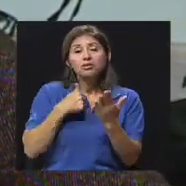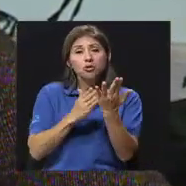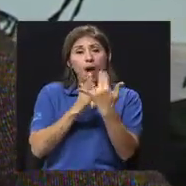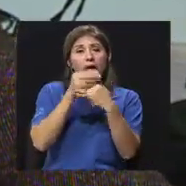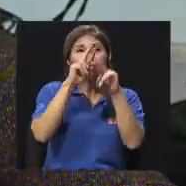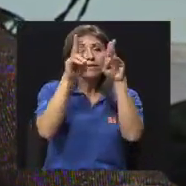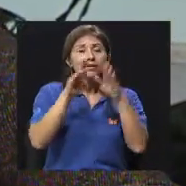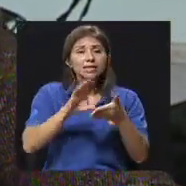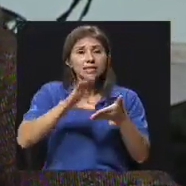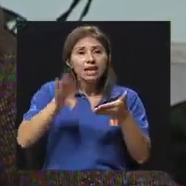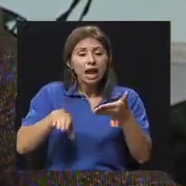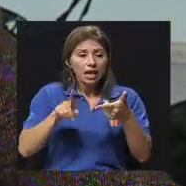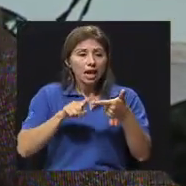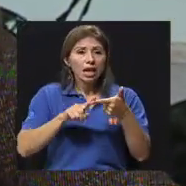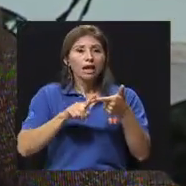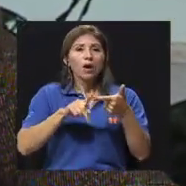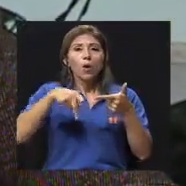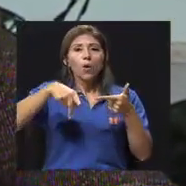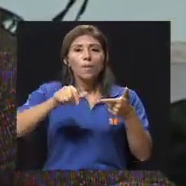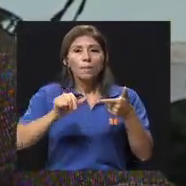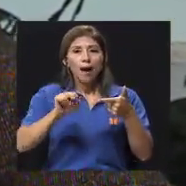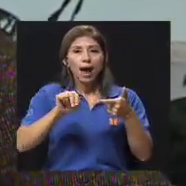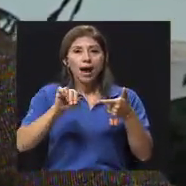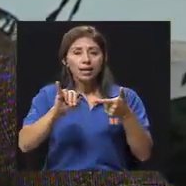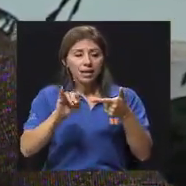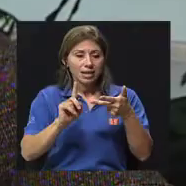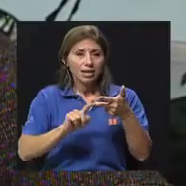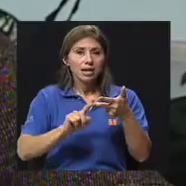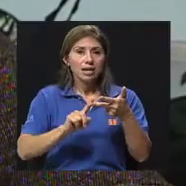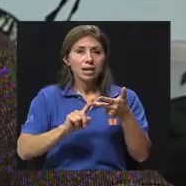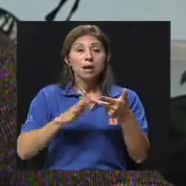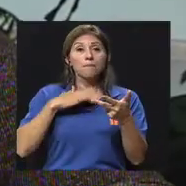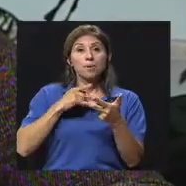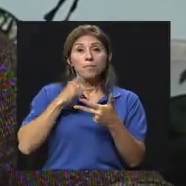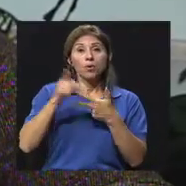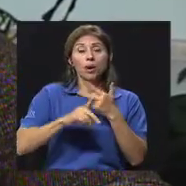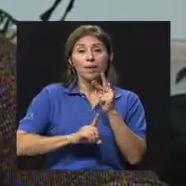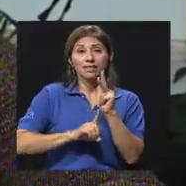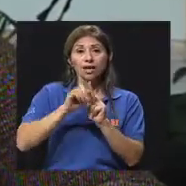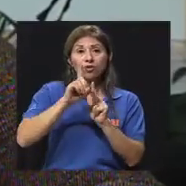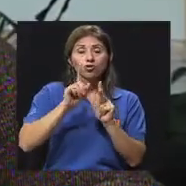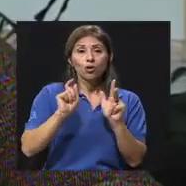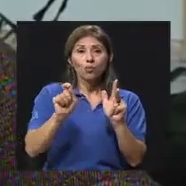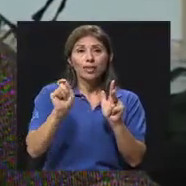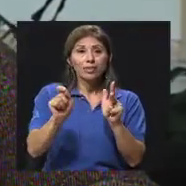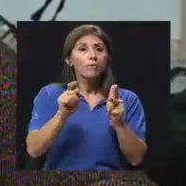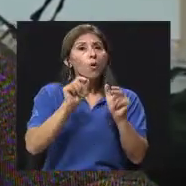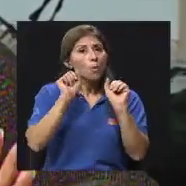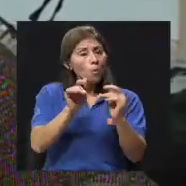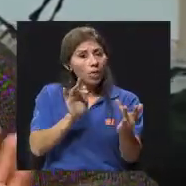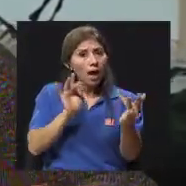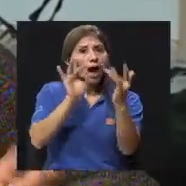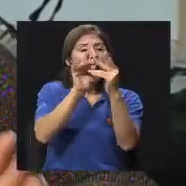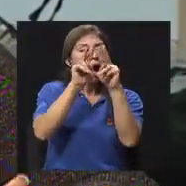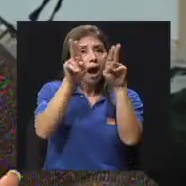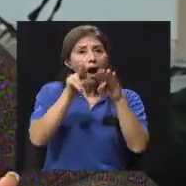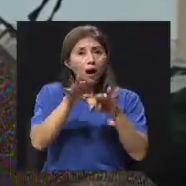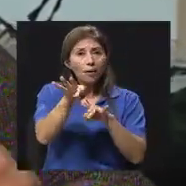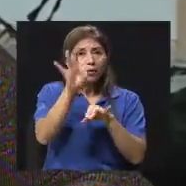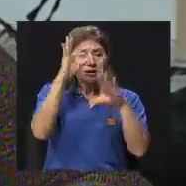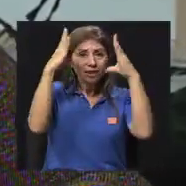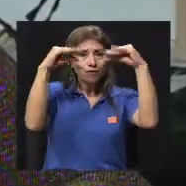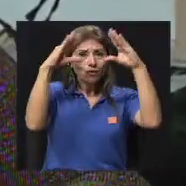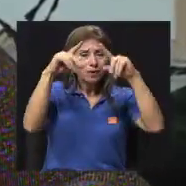de SENAREC, en las páginas del PANI, en las mismas páginas de mi programa de desarrollo educativo. Ahí tenemos información, pero ¿se adaptarán a